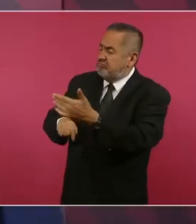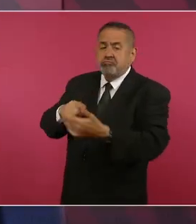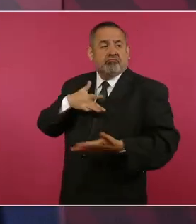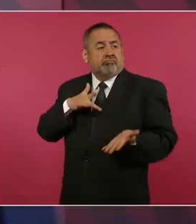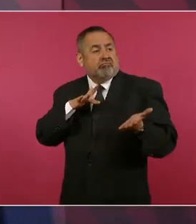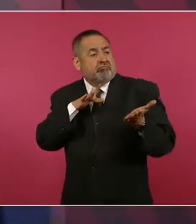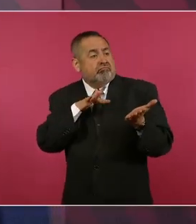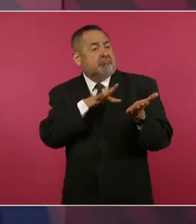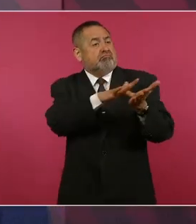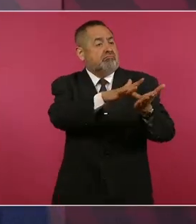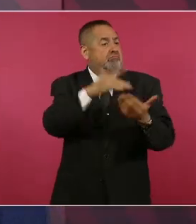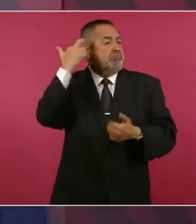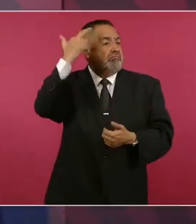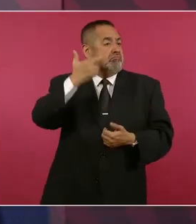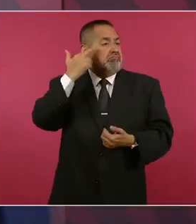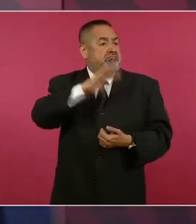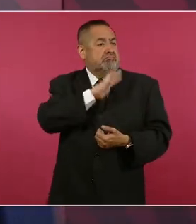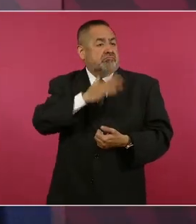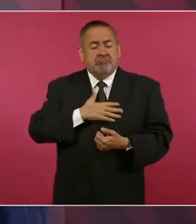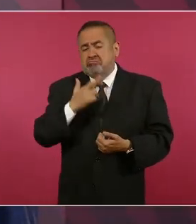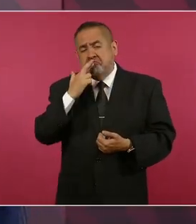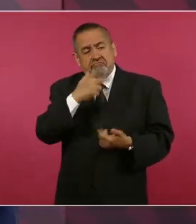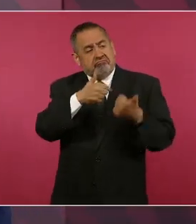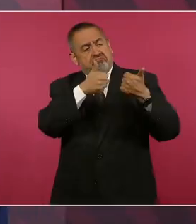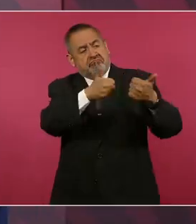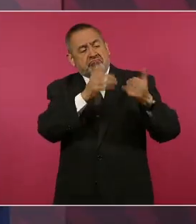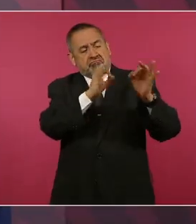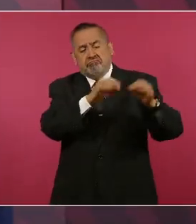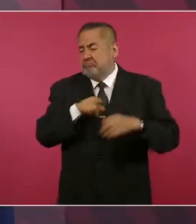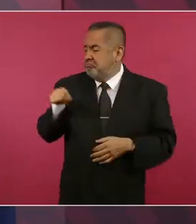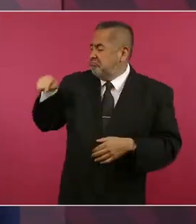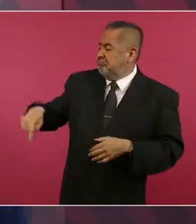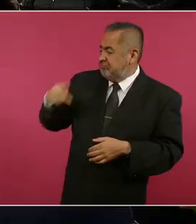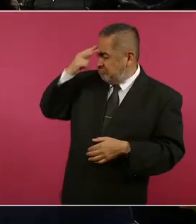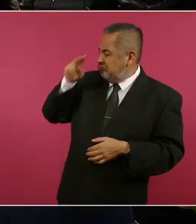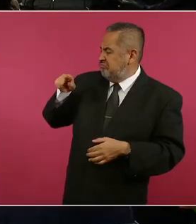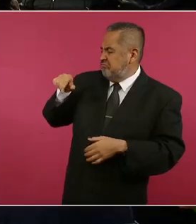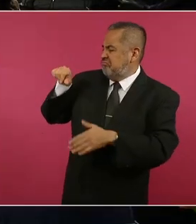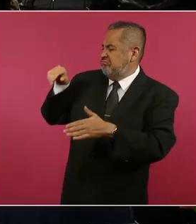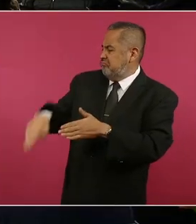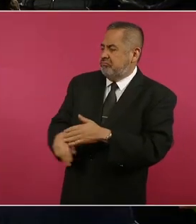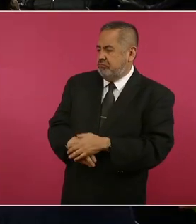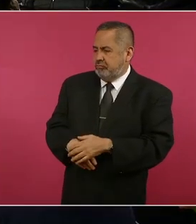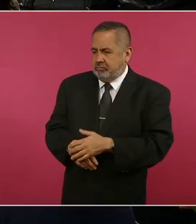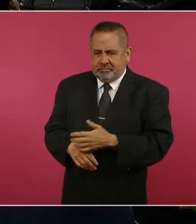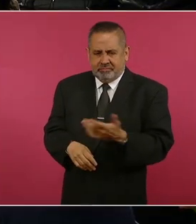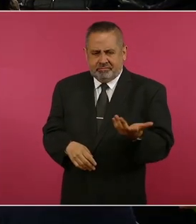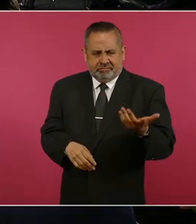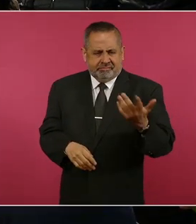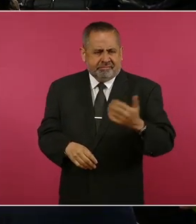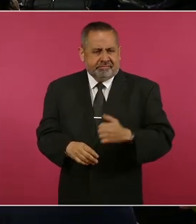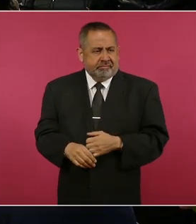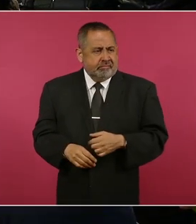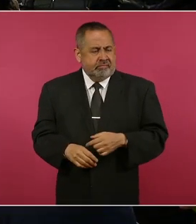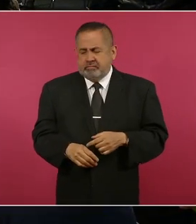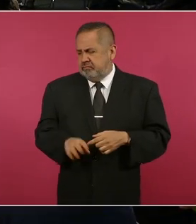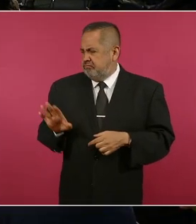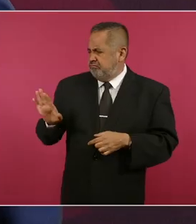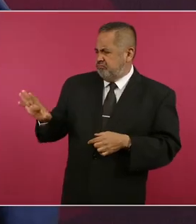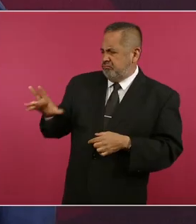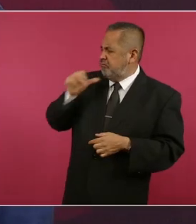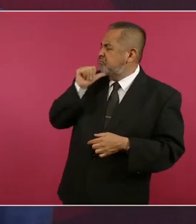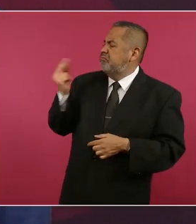¿no?, y en contra de que España ofrezca